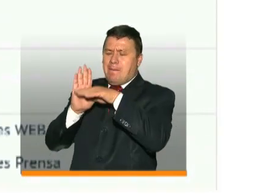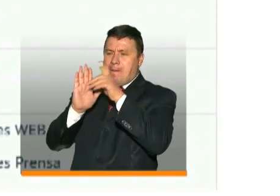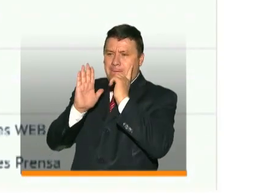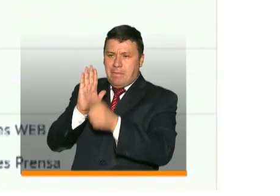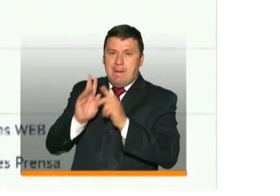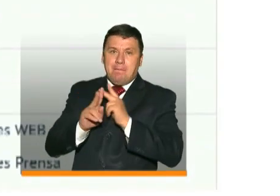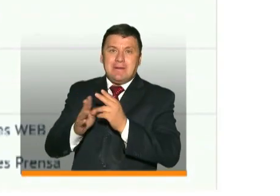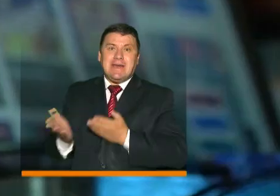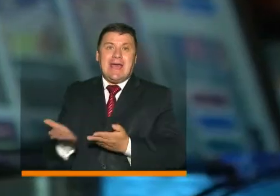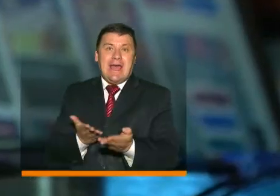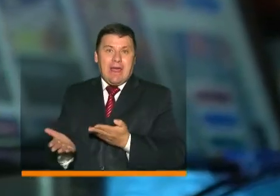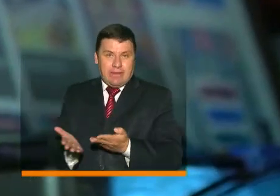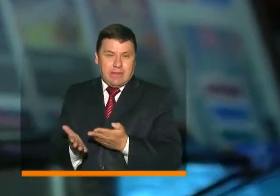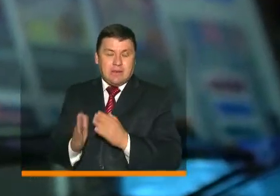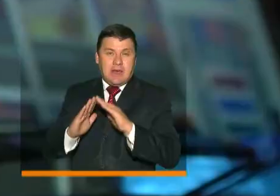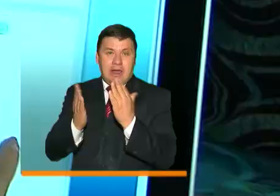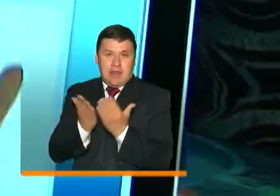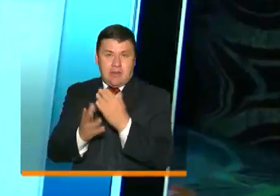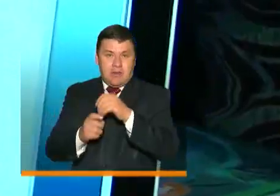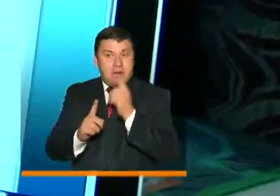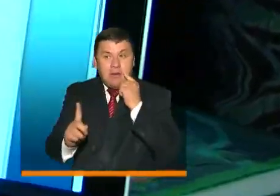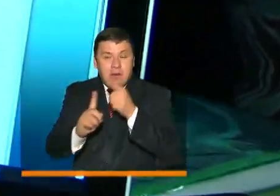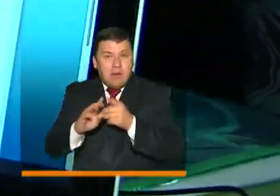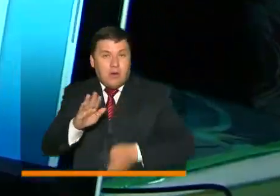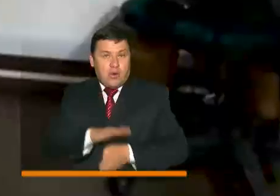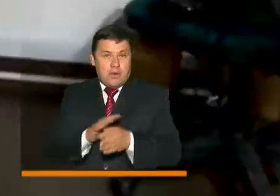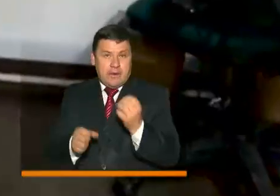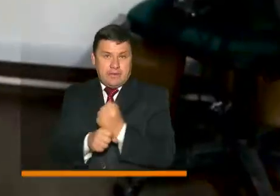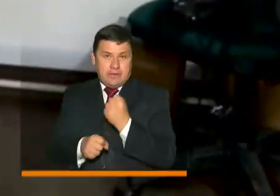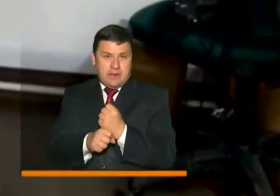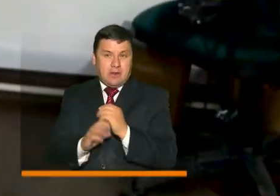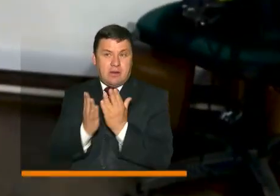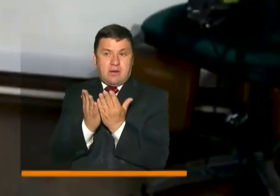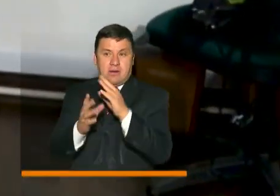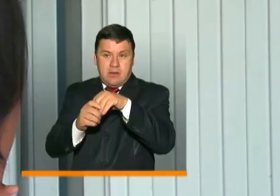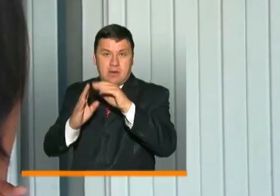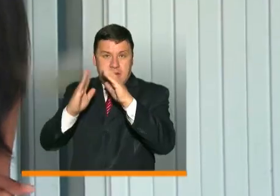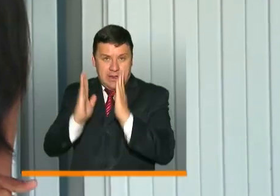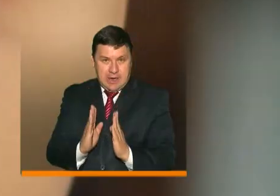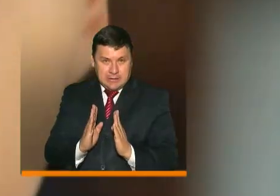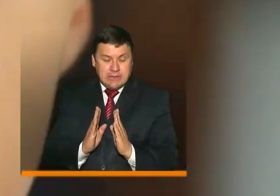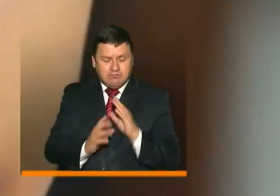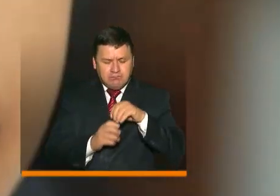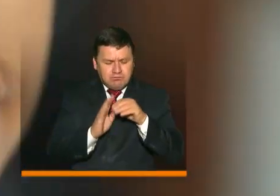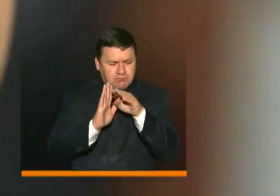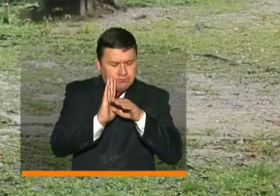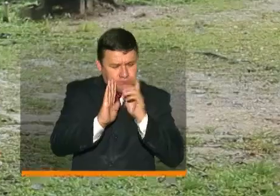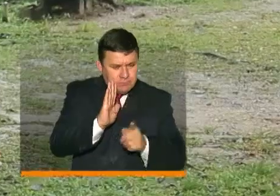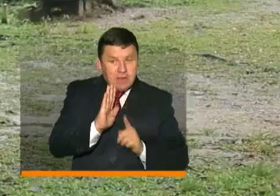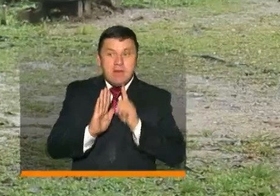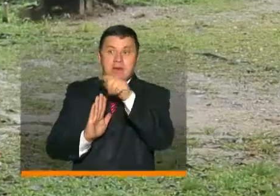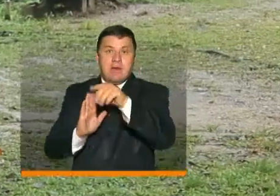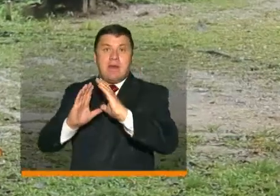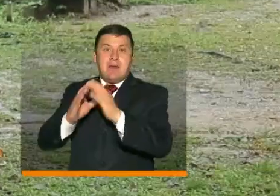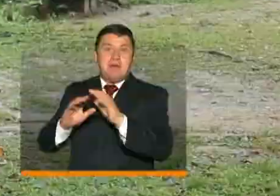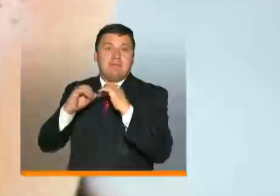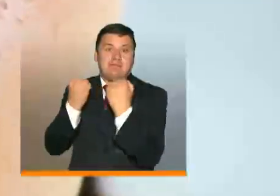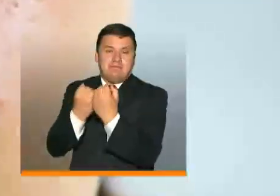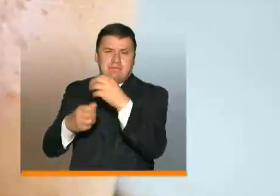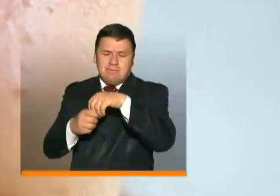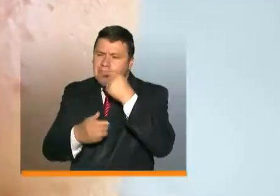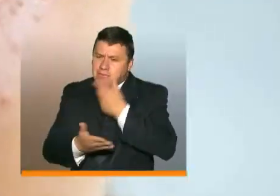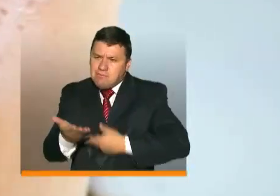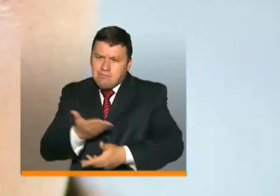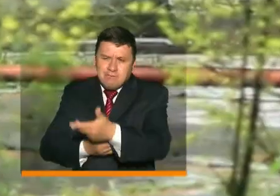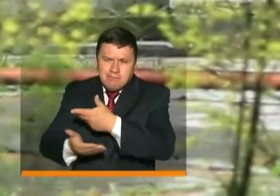del servicio educativo a través de la continuidad del trabajo académico en casa y la adopción en el momento oportuno de un esquema de